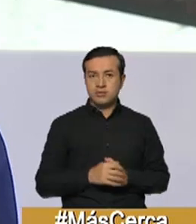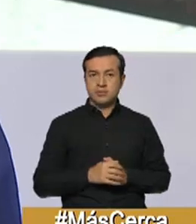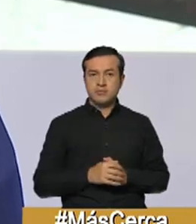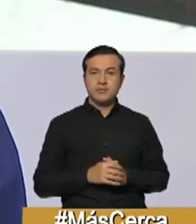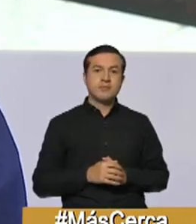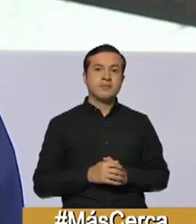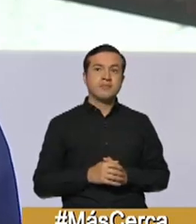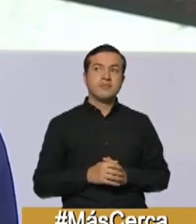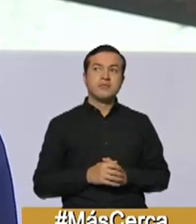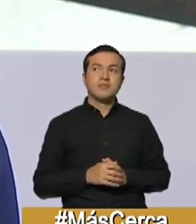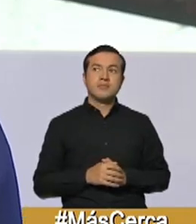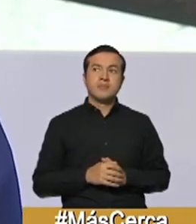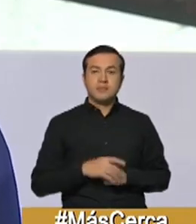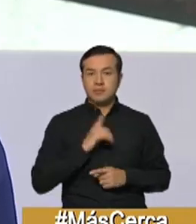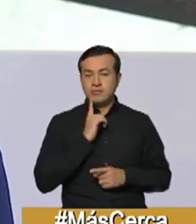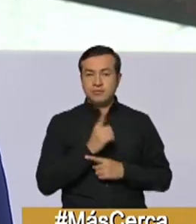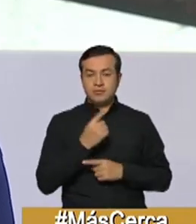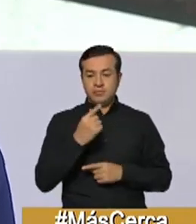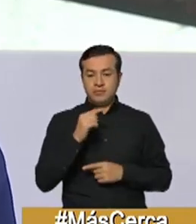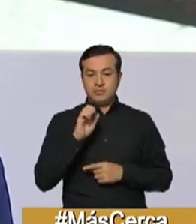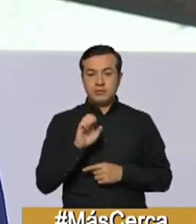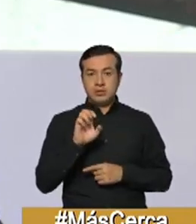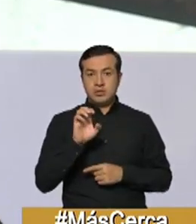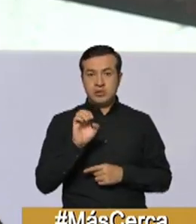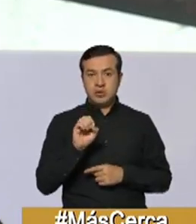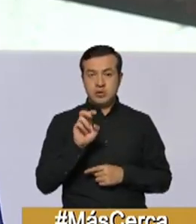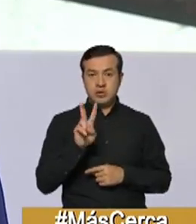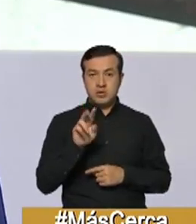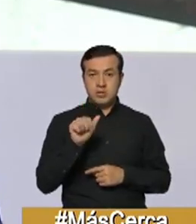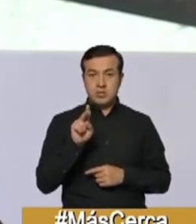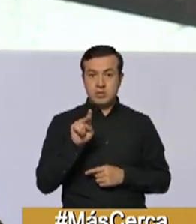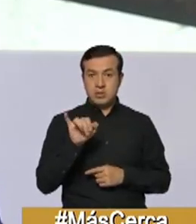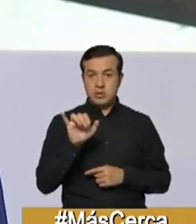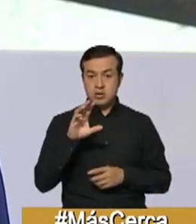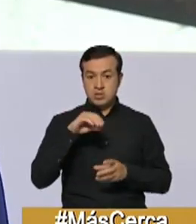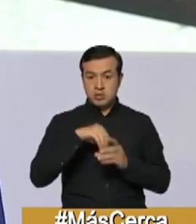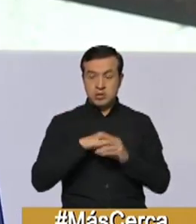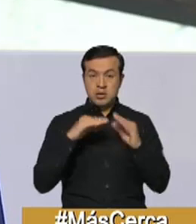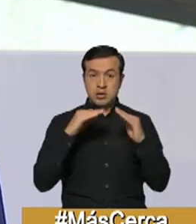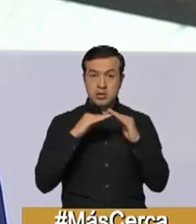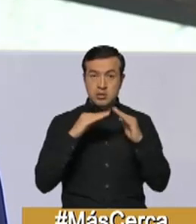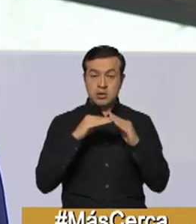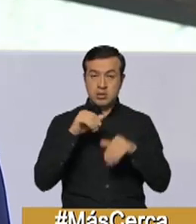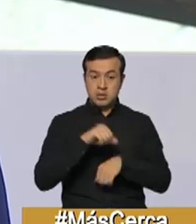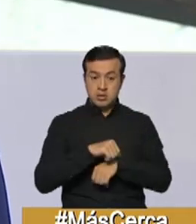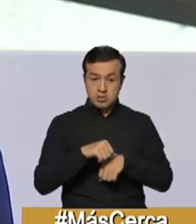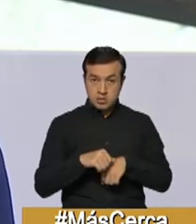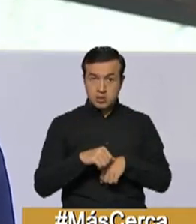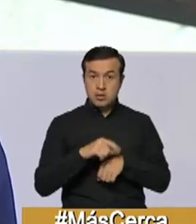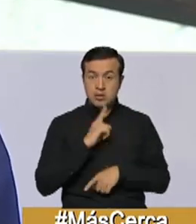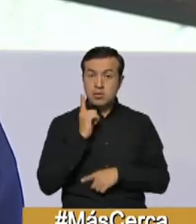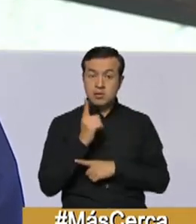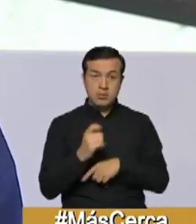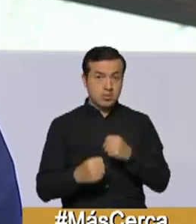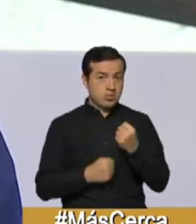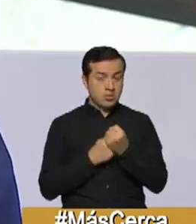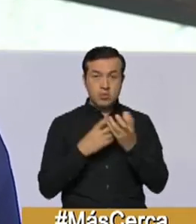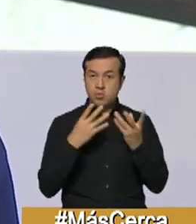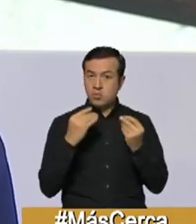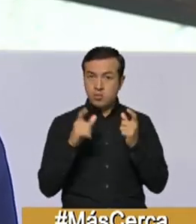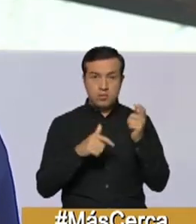un punto, como acaba de decir Giovanni, que estamos dentro de la casa comunal con una clínica veterinaria y que hemos ayudado a mucha